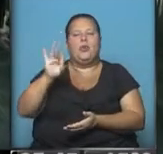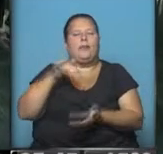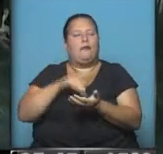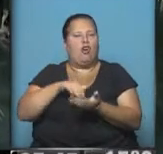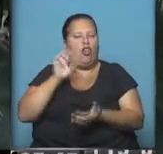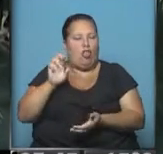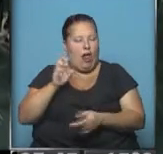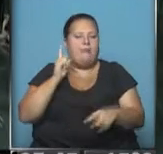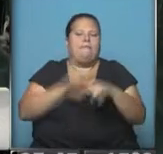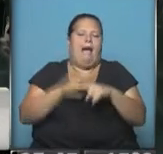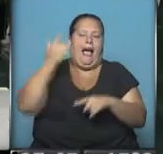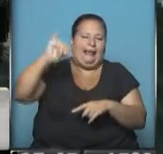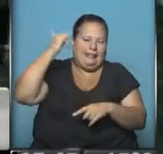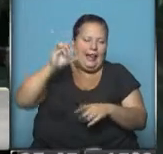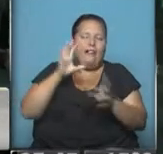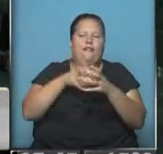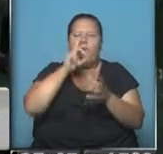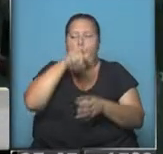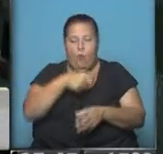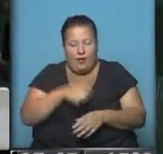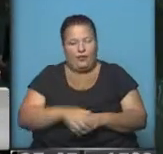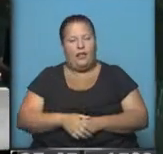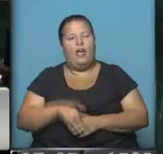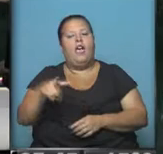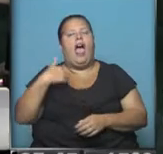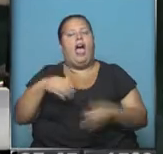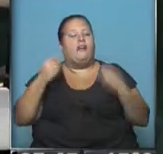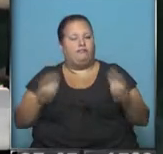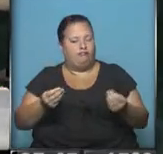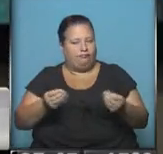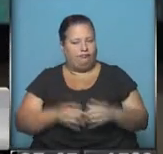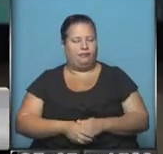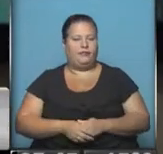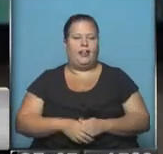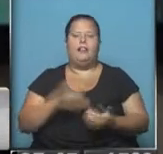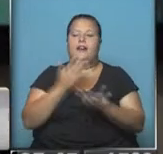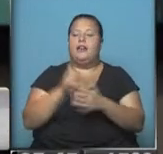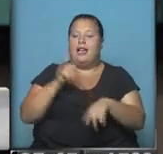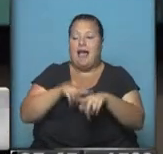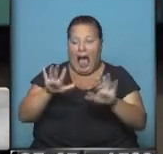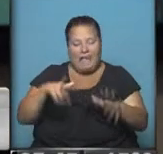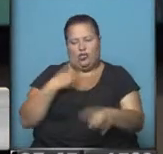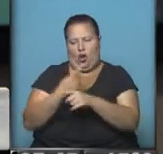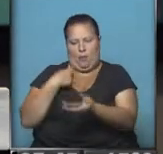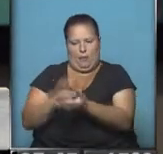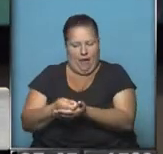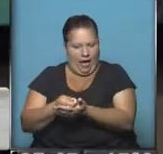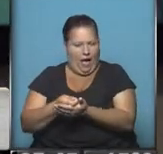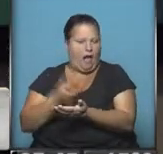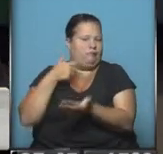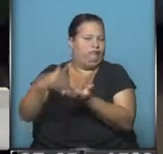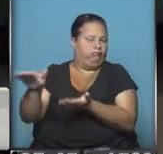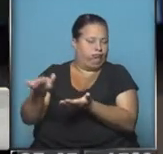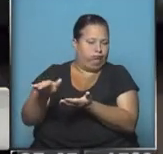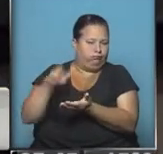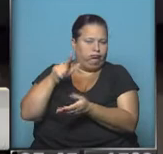millones de dólares más los intereses de los fondos buitres lo que hizo argentina fue plantear que en esas condiciones no podía pagar rechazó